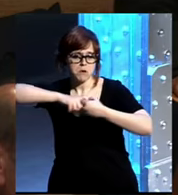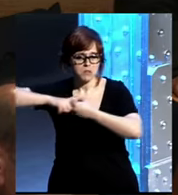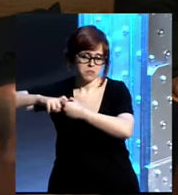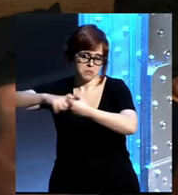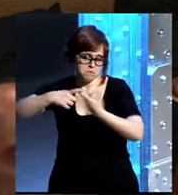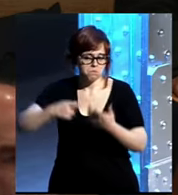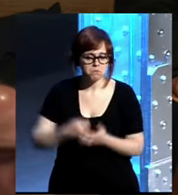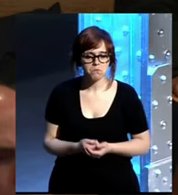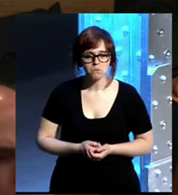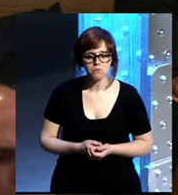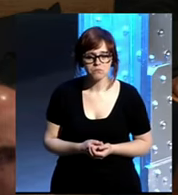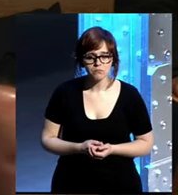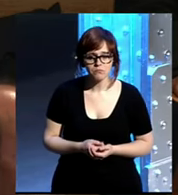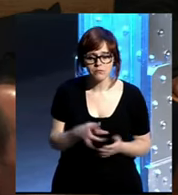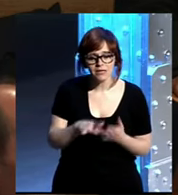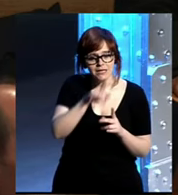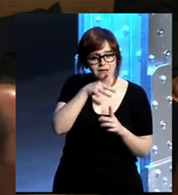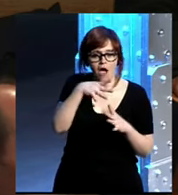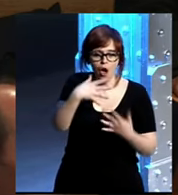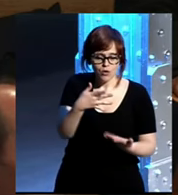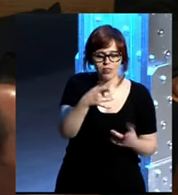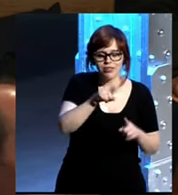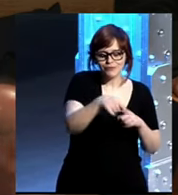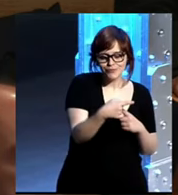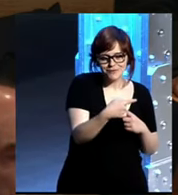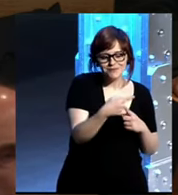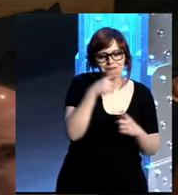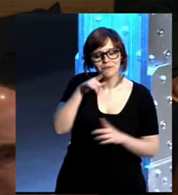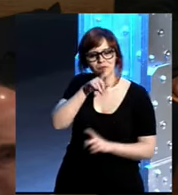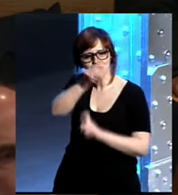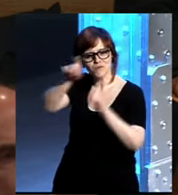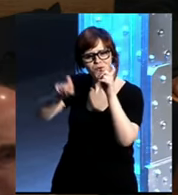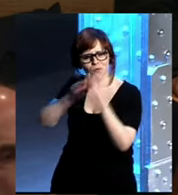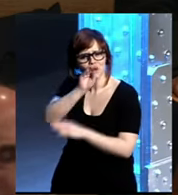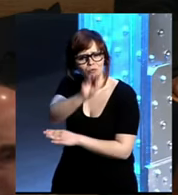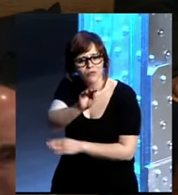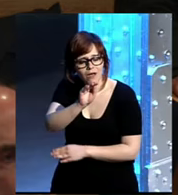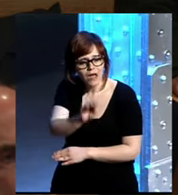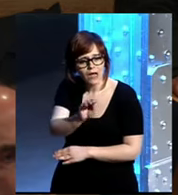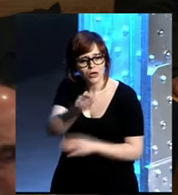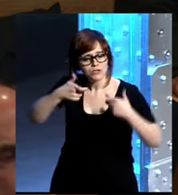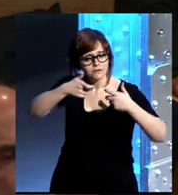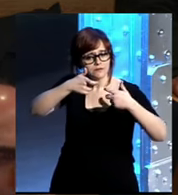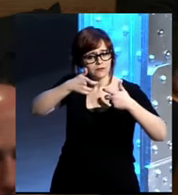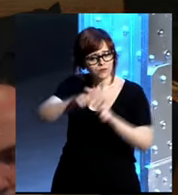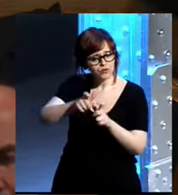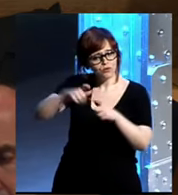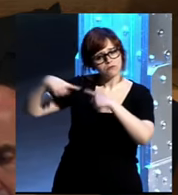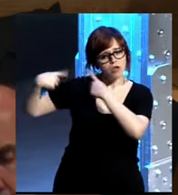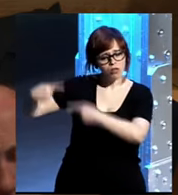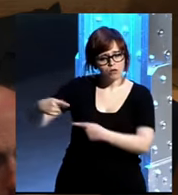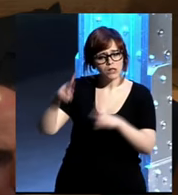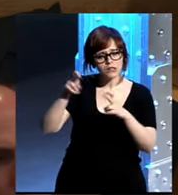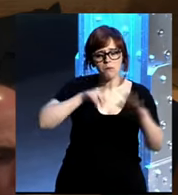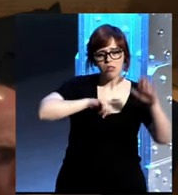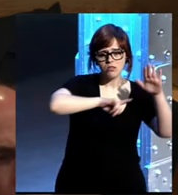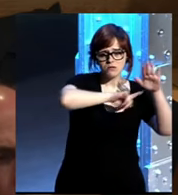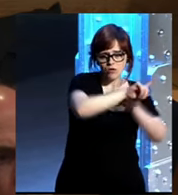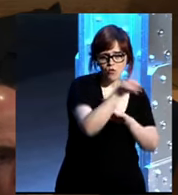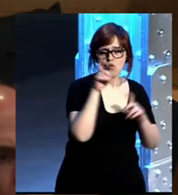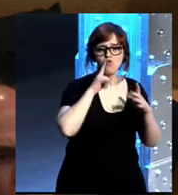¿no? Y yendo un poquito a la pregunta, es si dentro de lo que son los sectores tradicionales de desarrollo, salud,